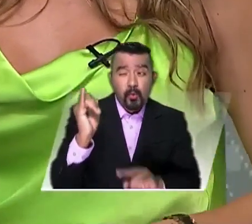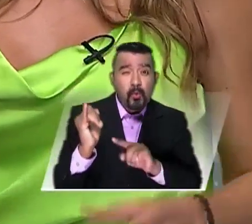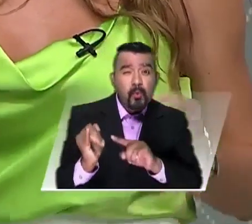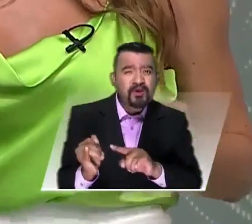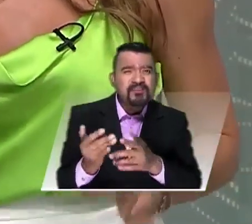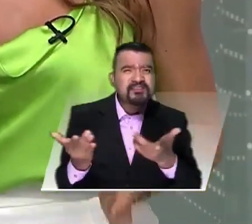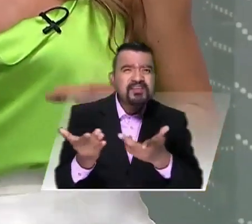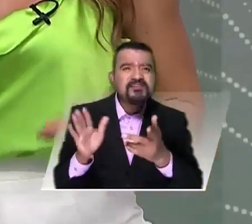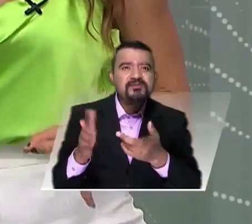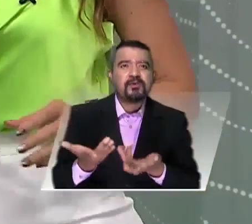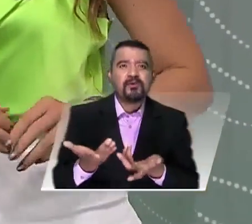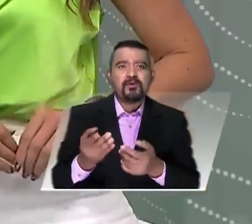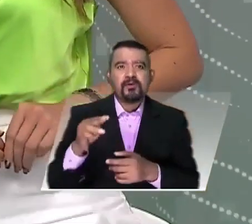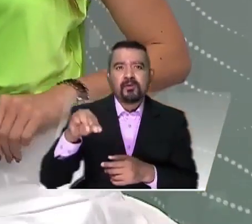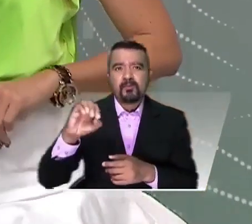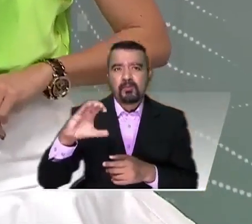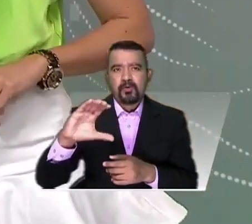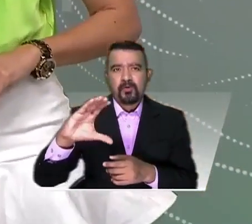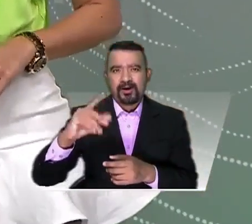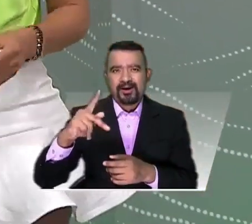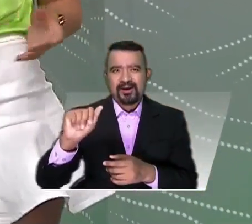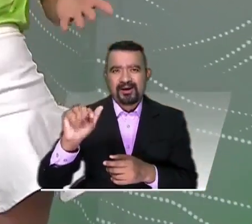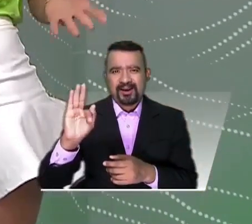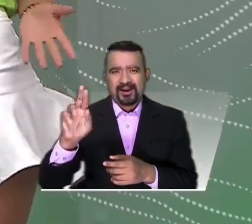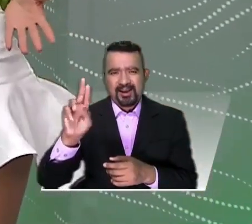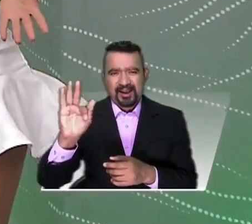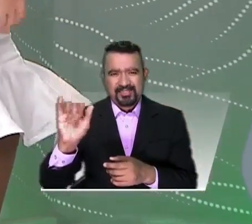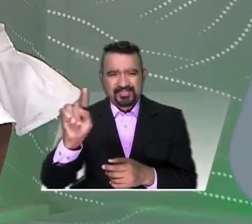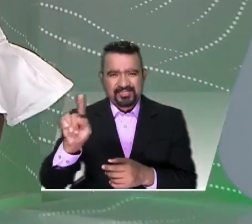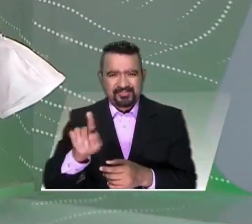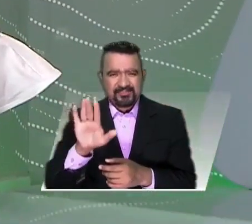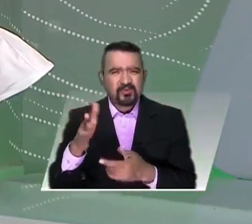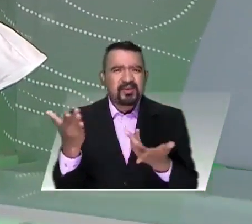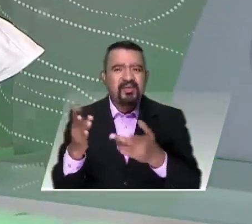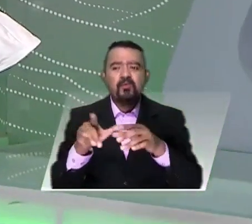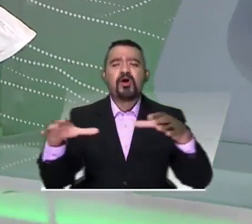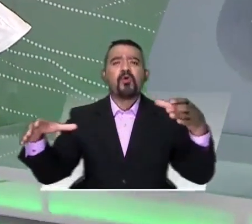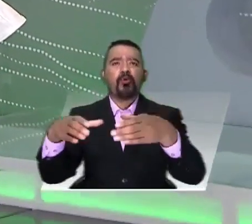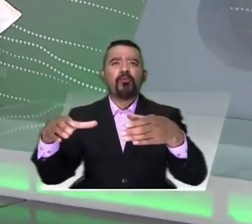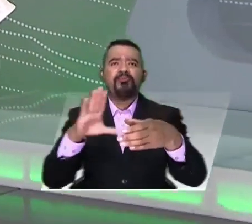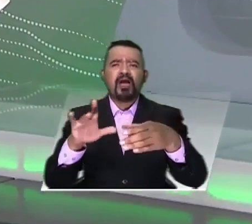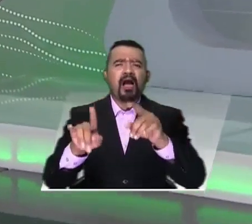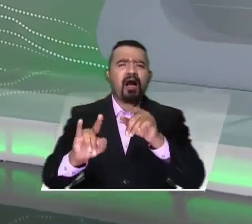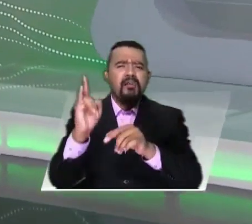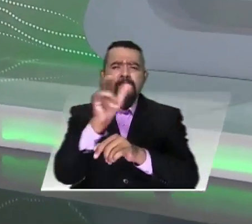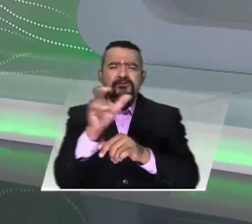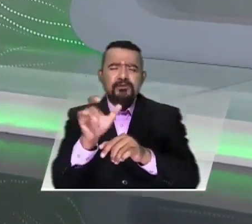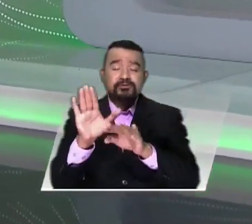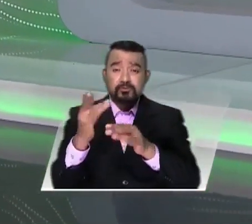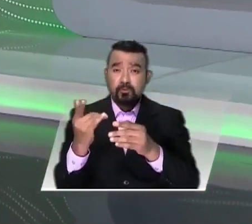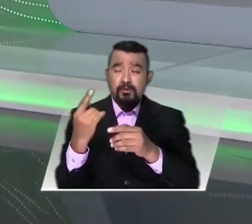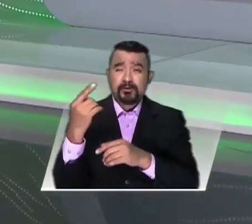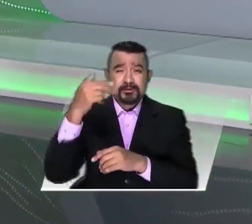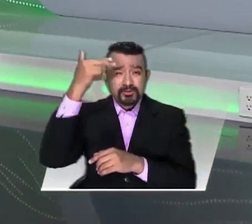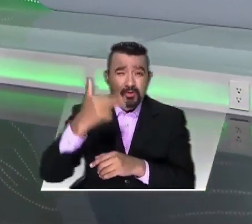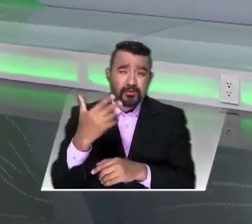de los Mocarts, el primer reality de títeres en Colombia, en el que los personajes interpretan a importantes artistas de la